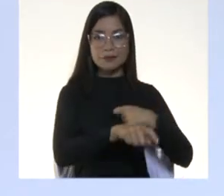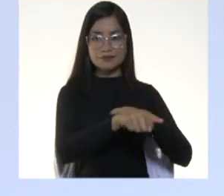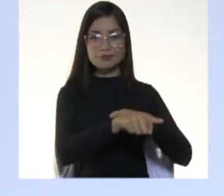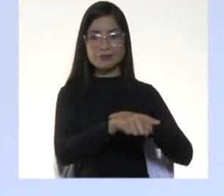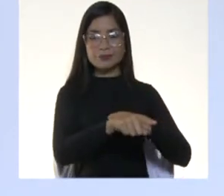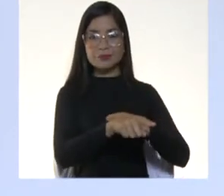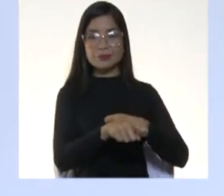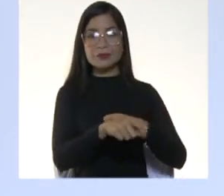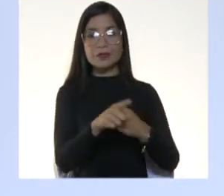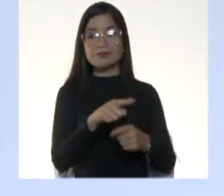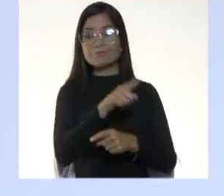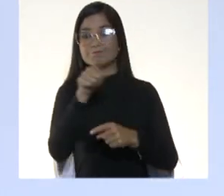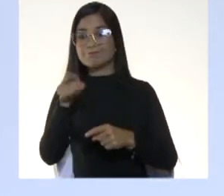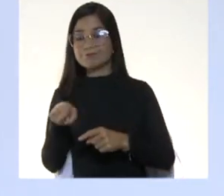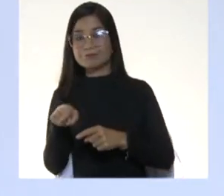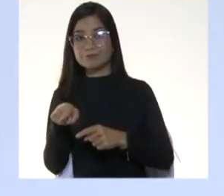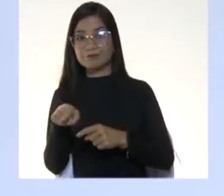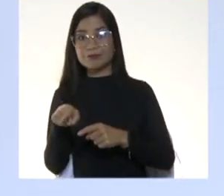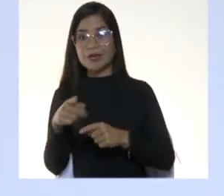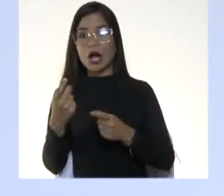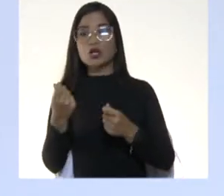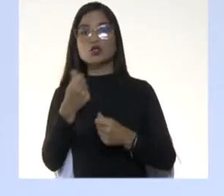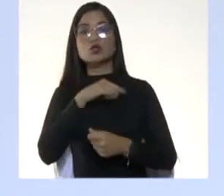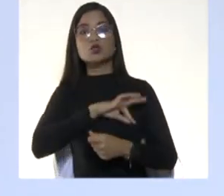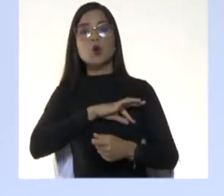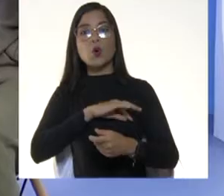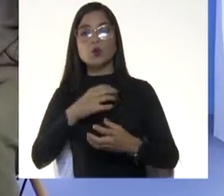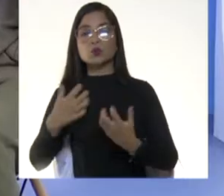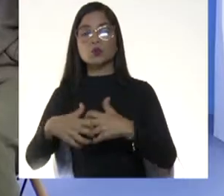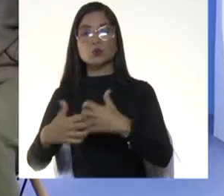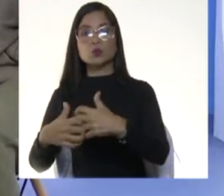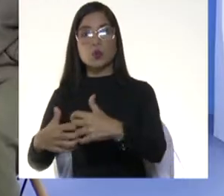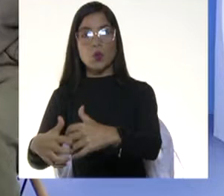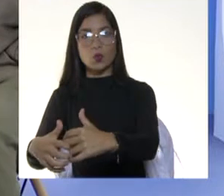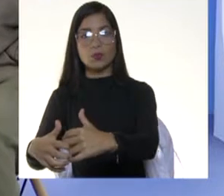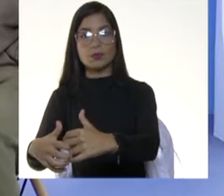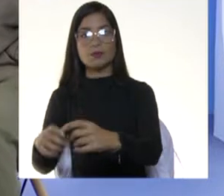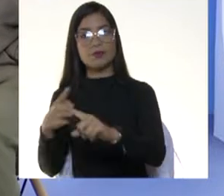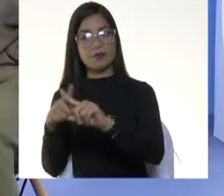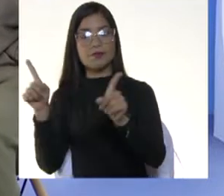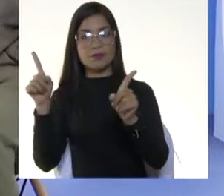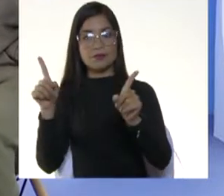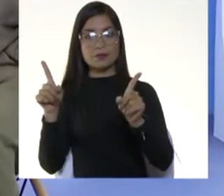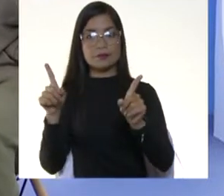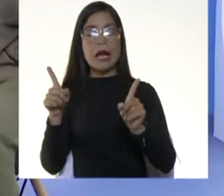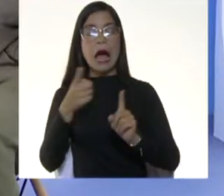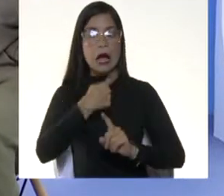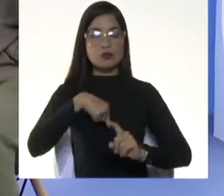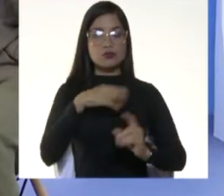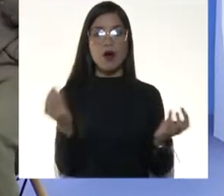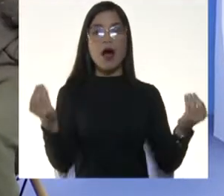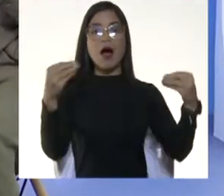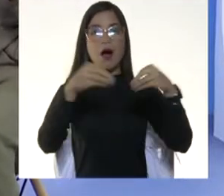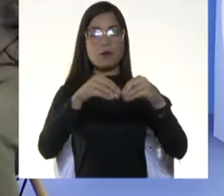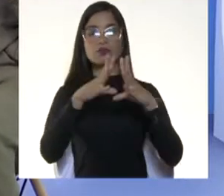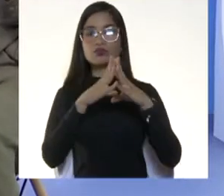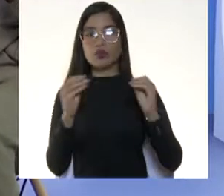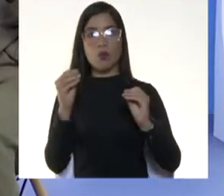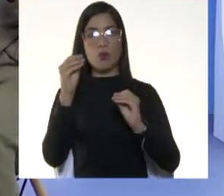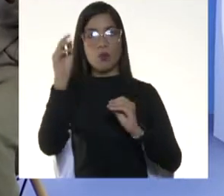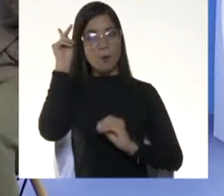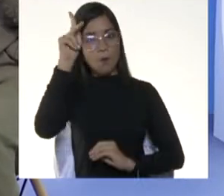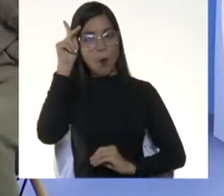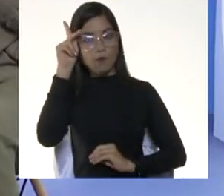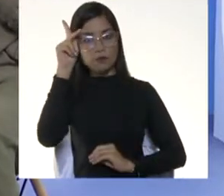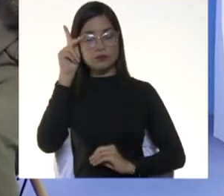nosotros nos lleva mucho de alegría porque logramos o asumimos en convenio con todos nuestros educadores, valga